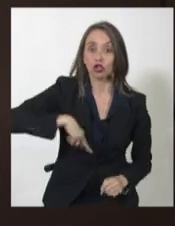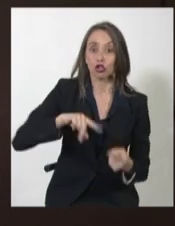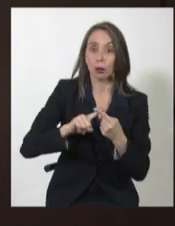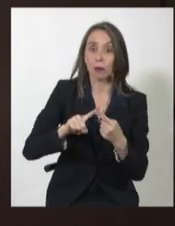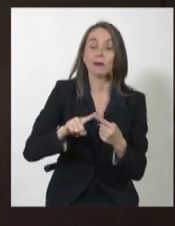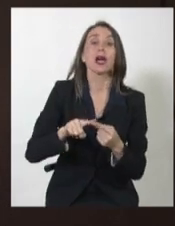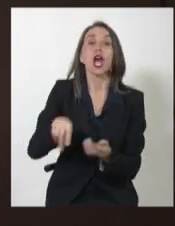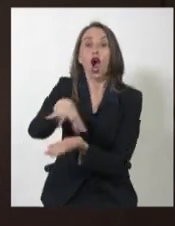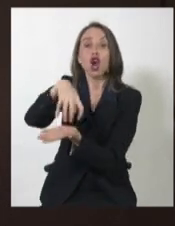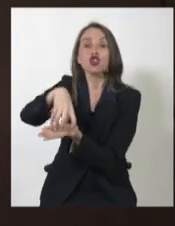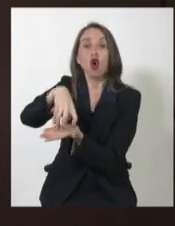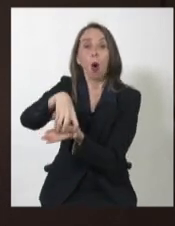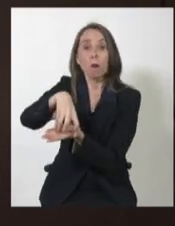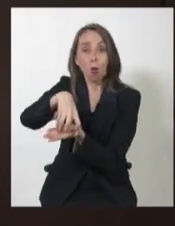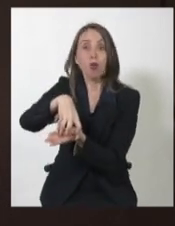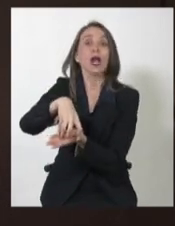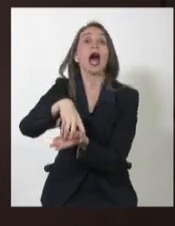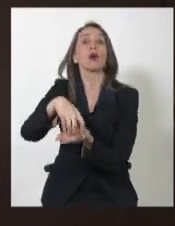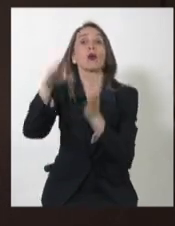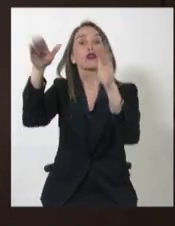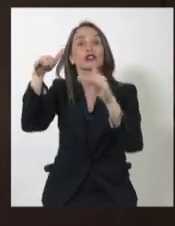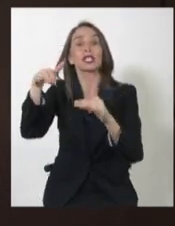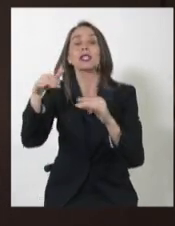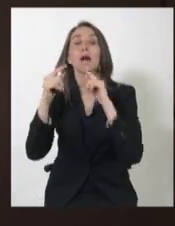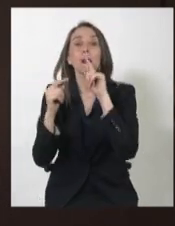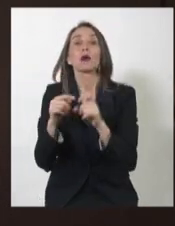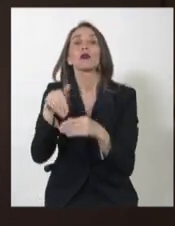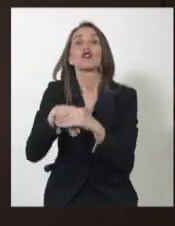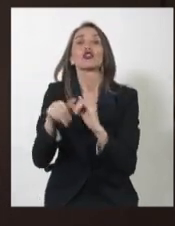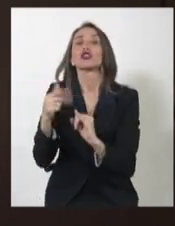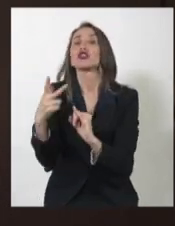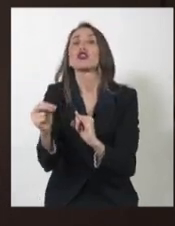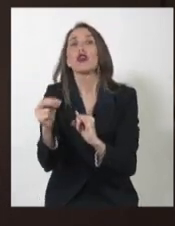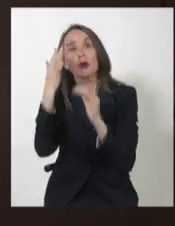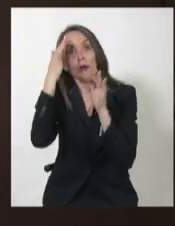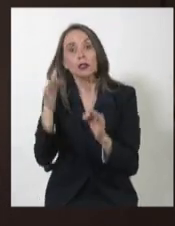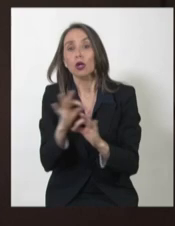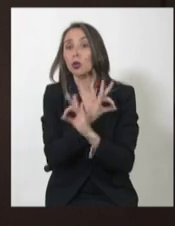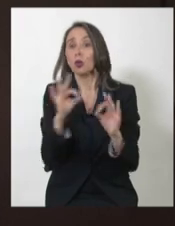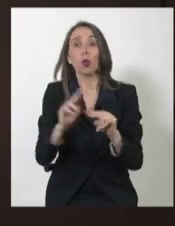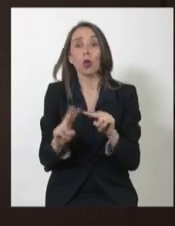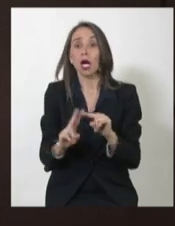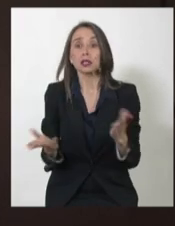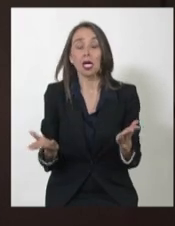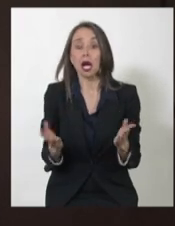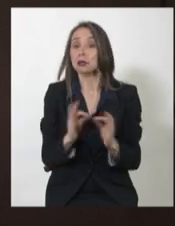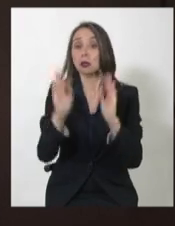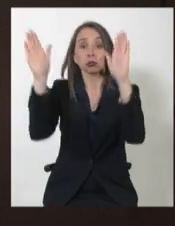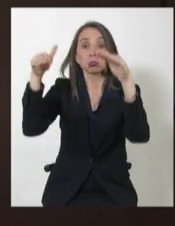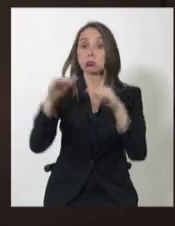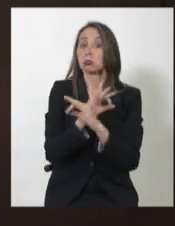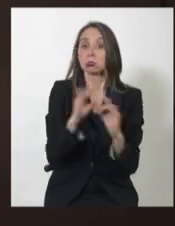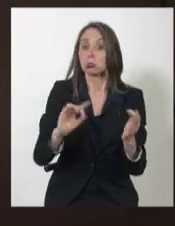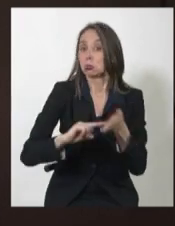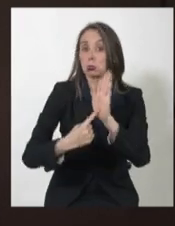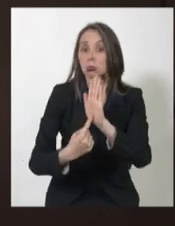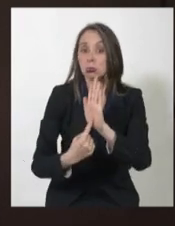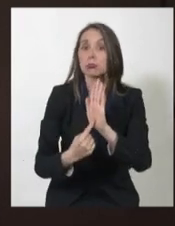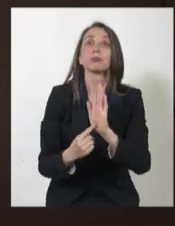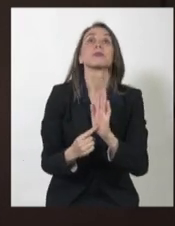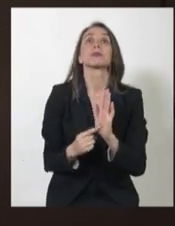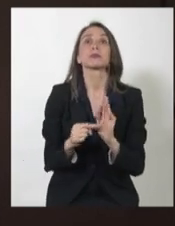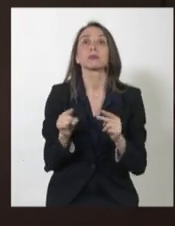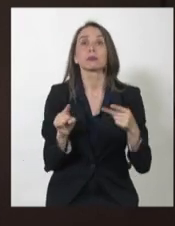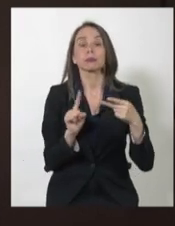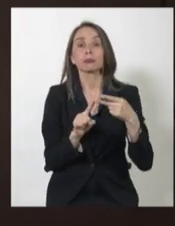de los plebiscitos comunales, que tarde y mal y nunca se establecen, se dictan, y también para ese